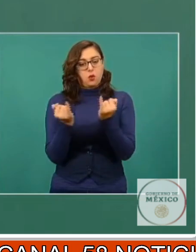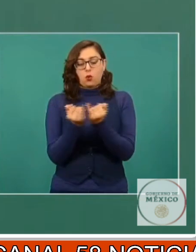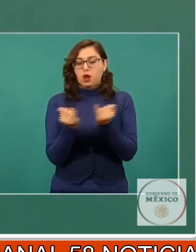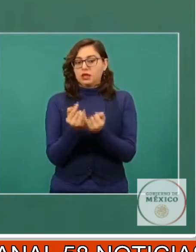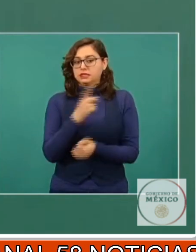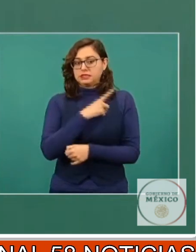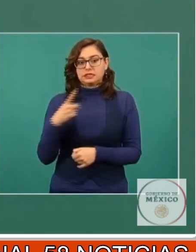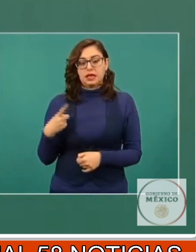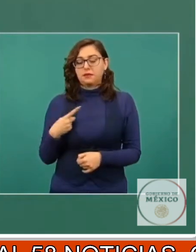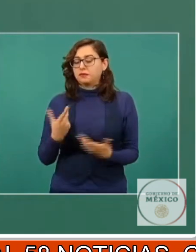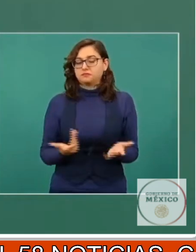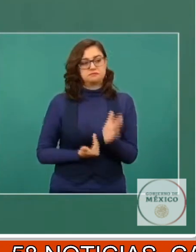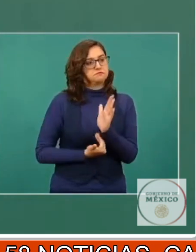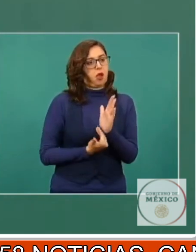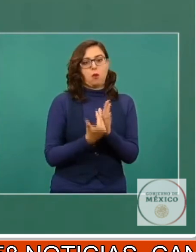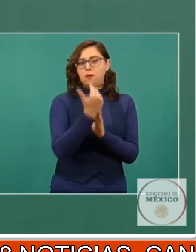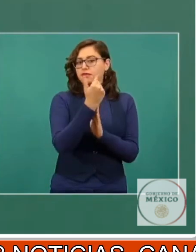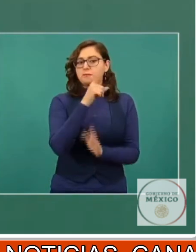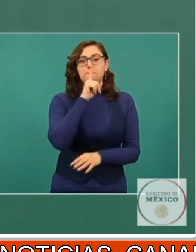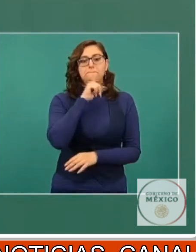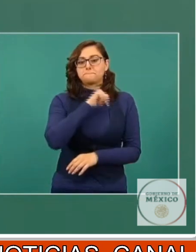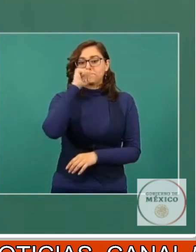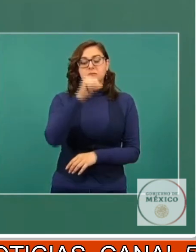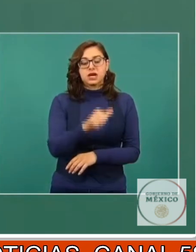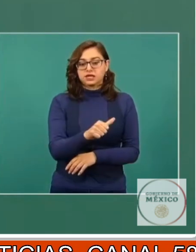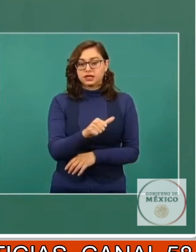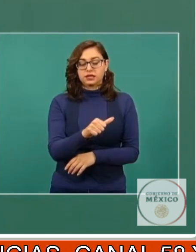como ha aumentado en los últimos tiempos, porque